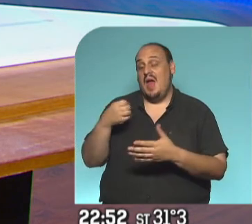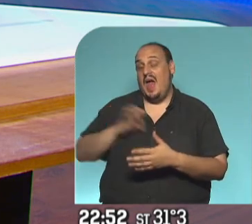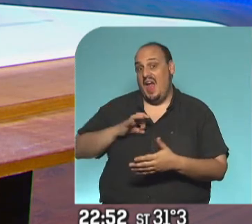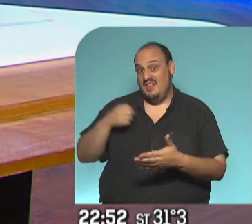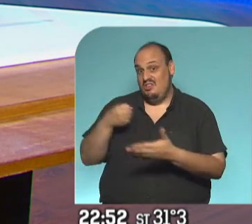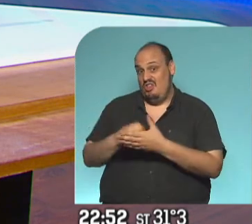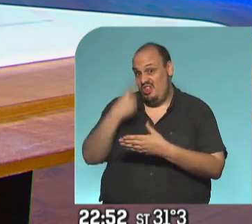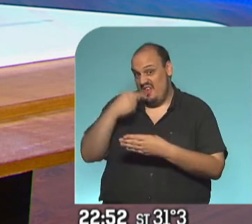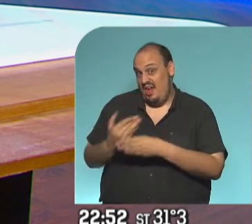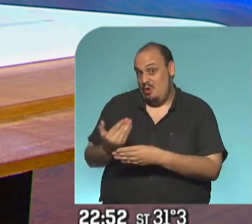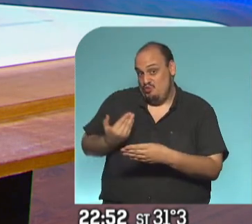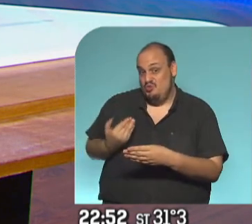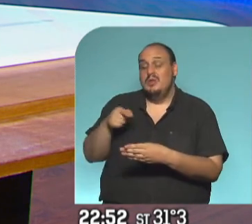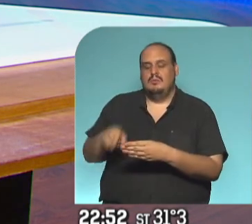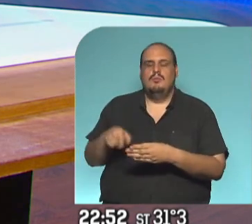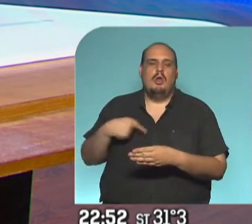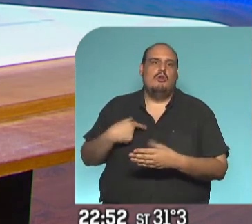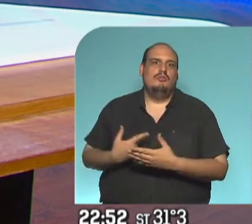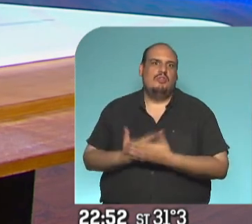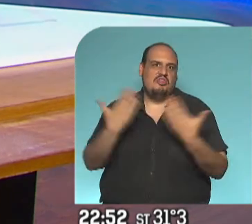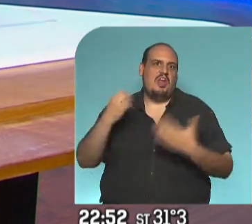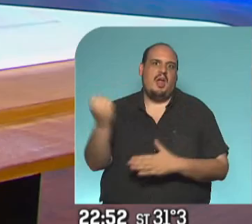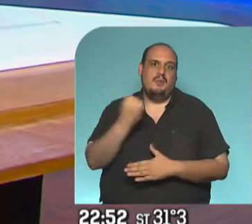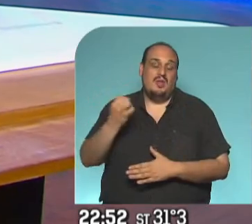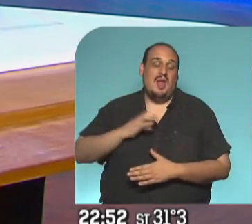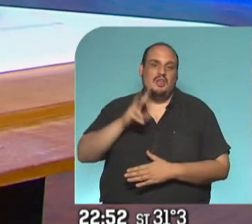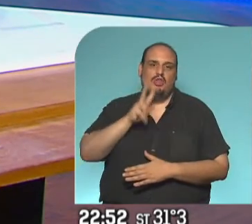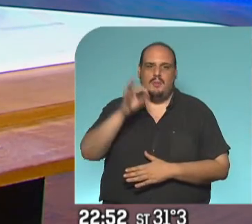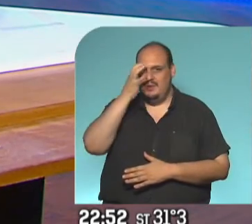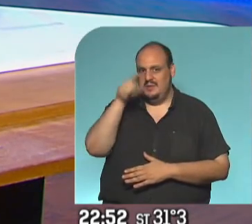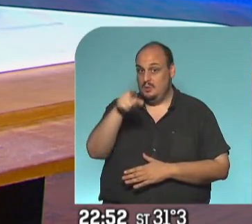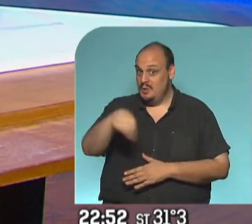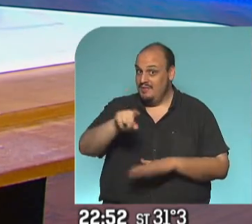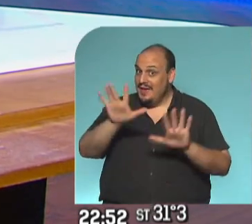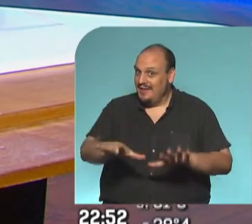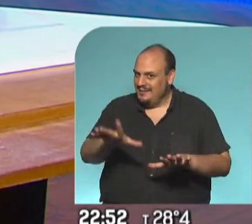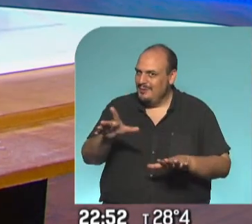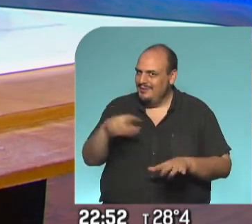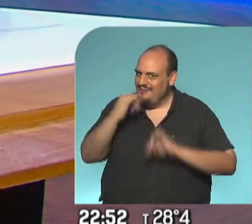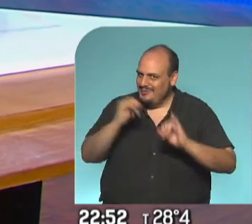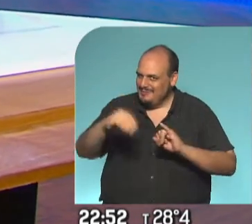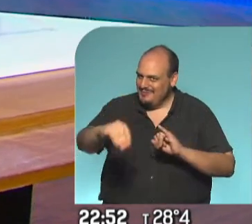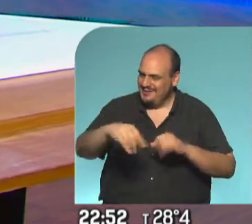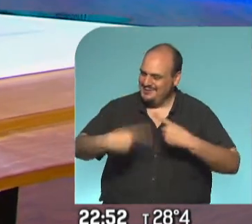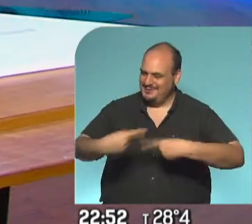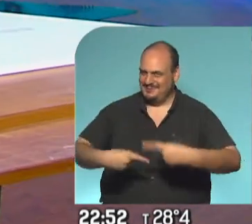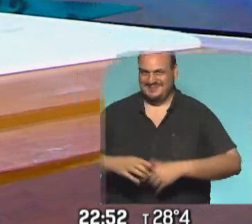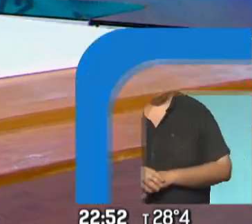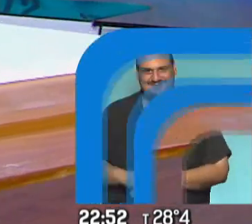materia informativa, uno de los días más importantes de este 2020 que se va. No se quedan porque va a haber mucho más. Luego continuamos.